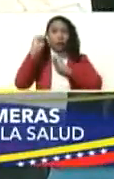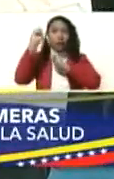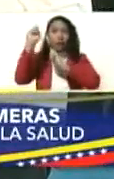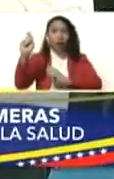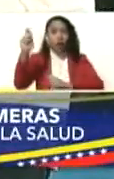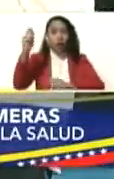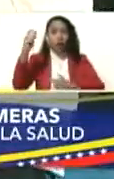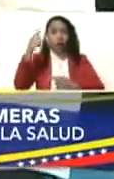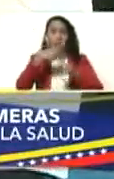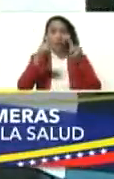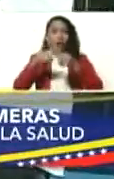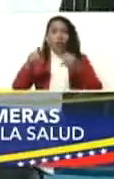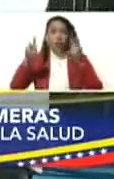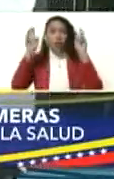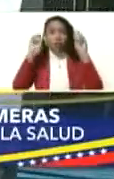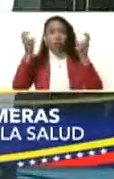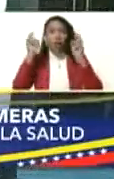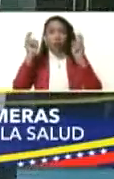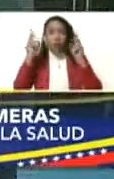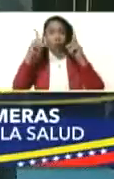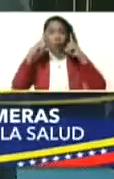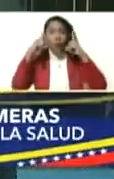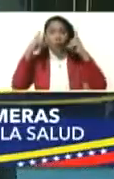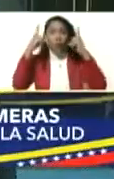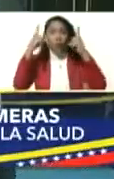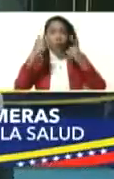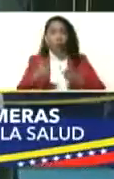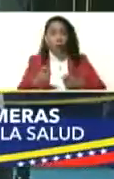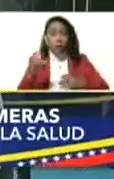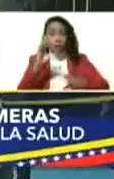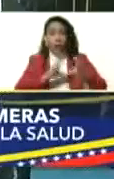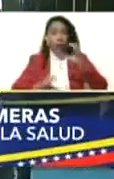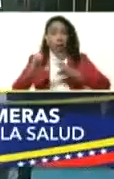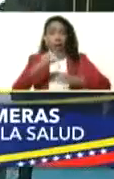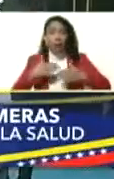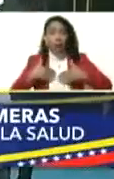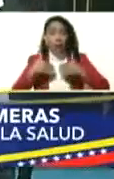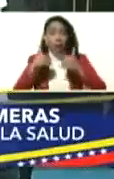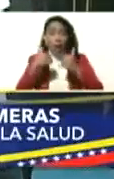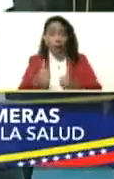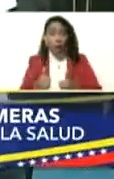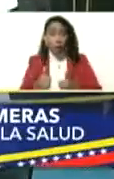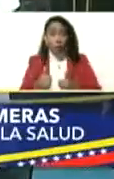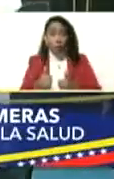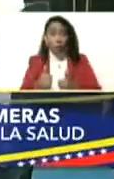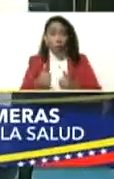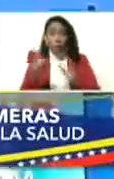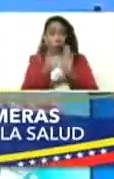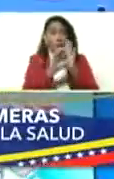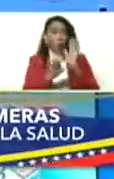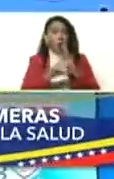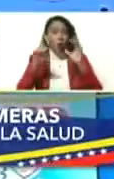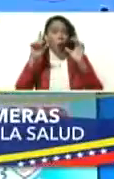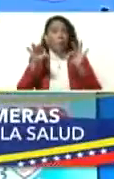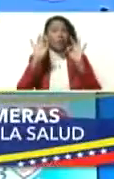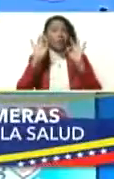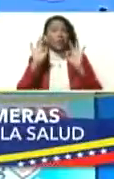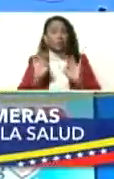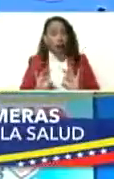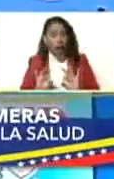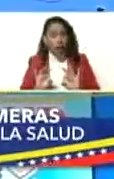los distintos componentes a profesionales de las ciencias de la salud a través de cursos especiales y